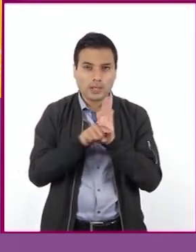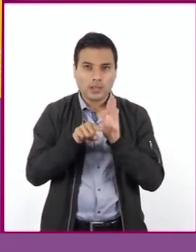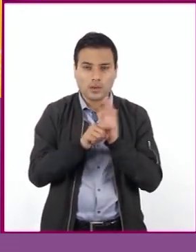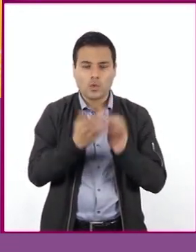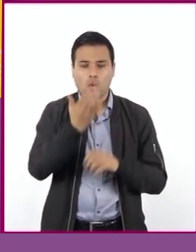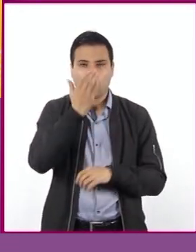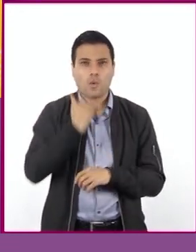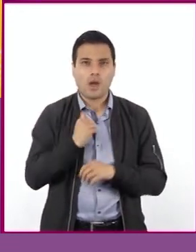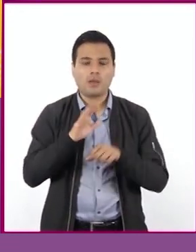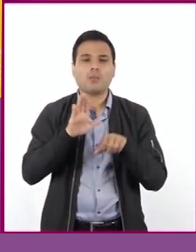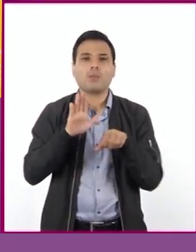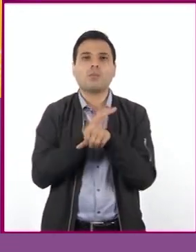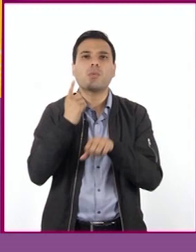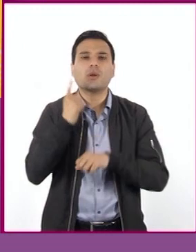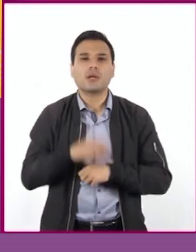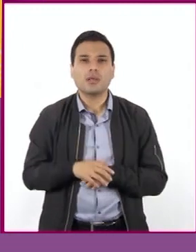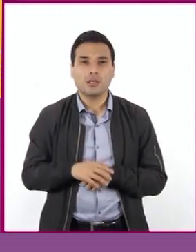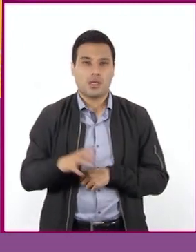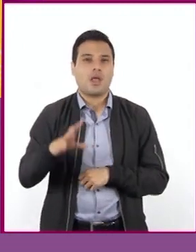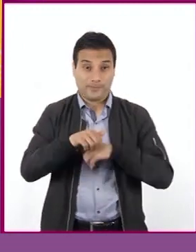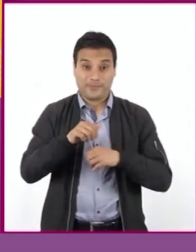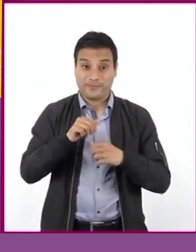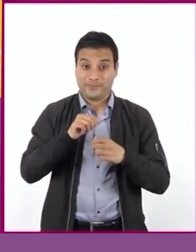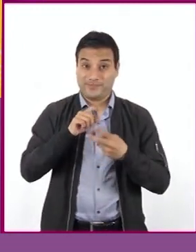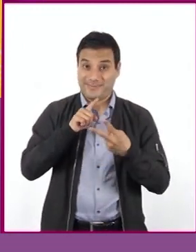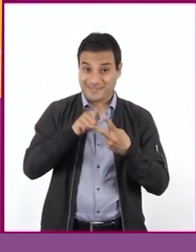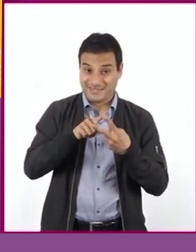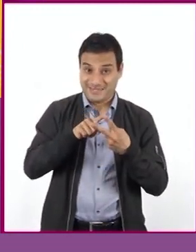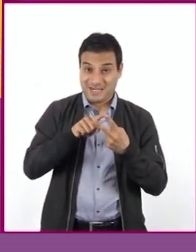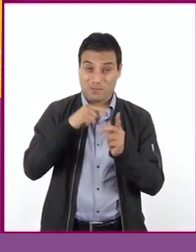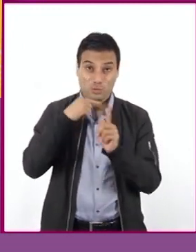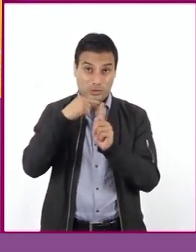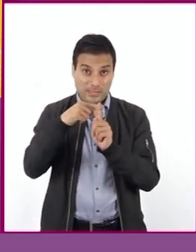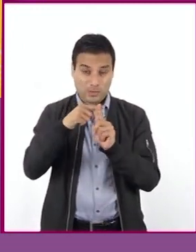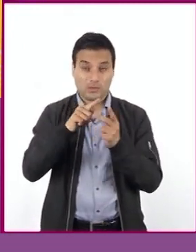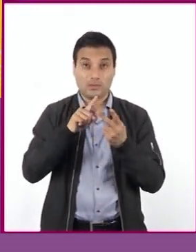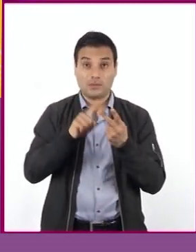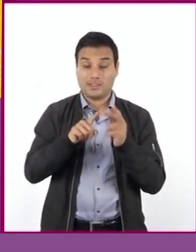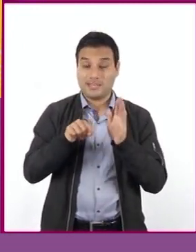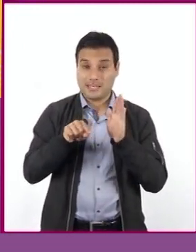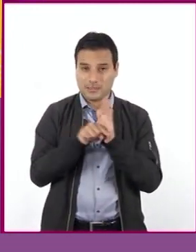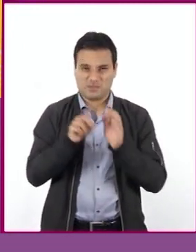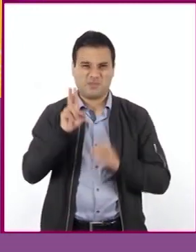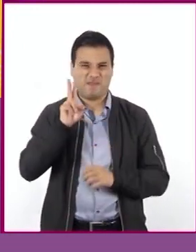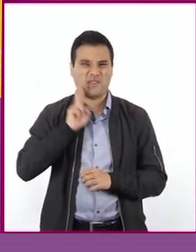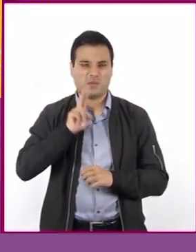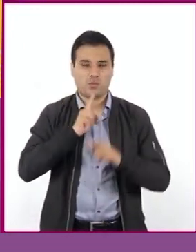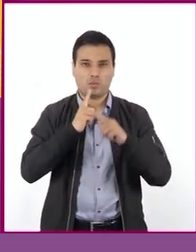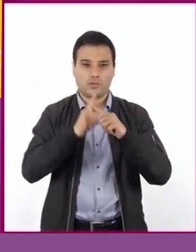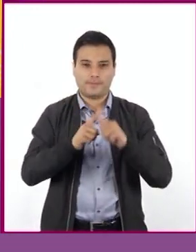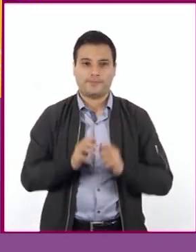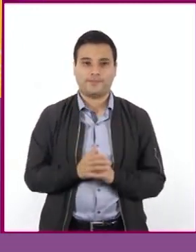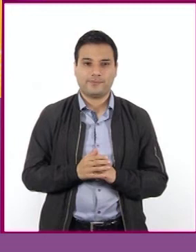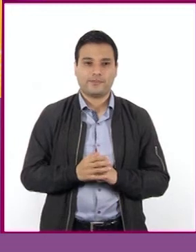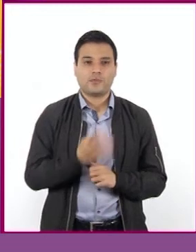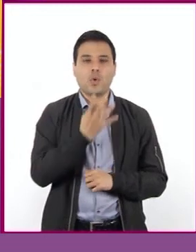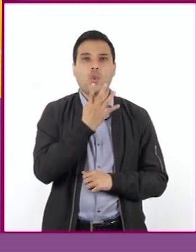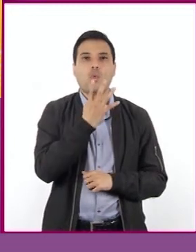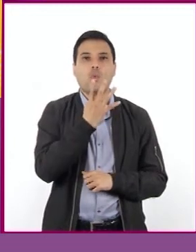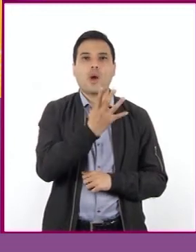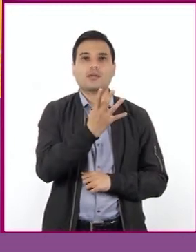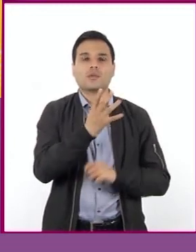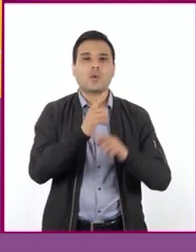un término positivo y otro negativo. Realizamos la multiplicación del número 4 por la primera